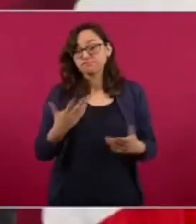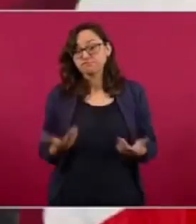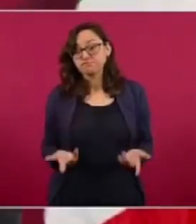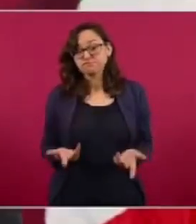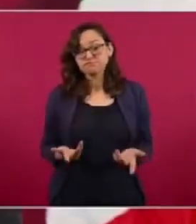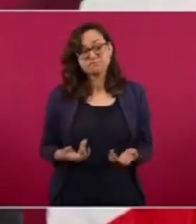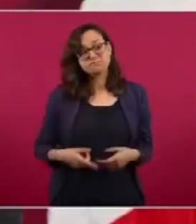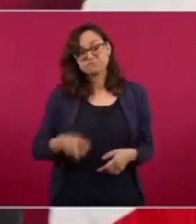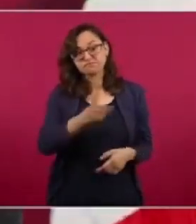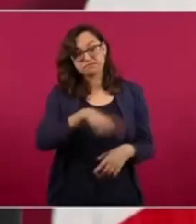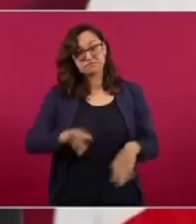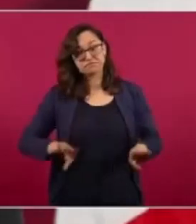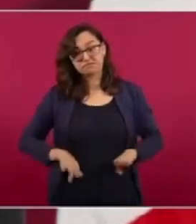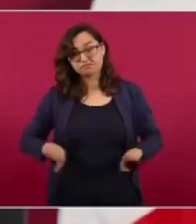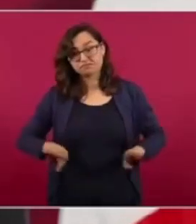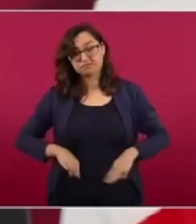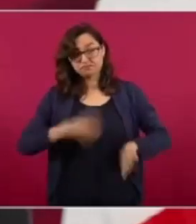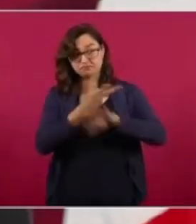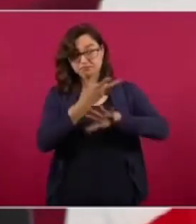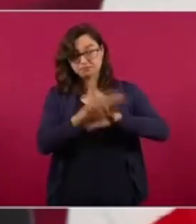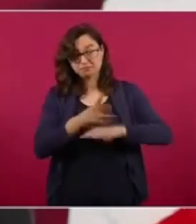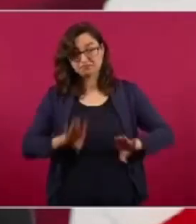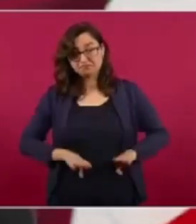el que sigan con esa política.